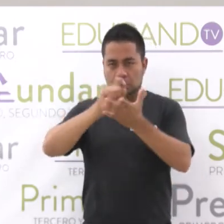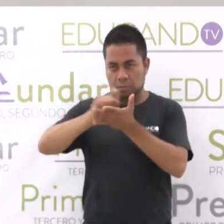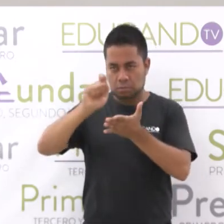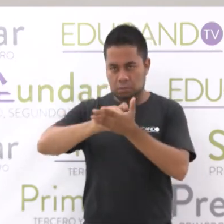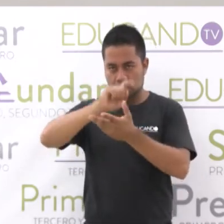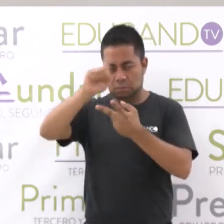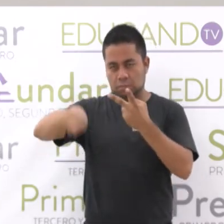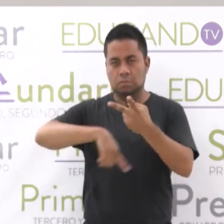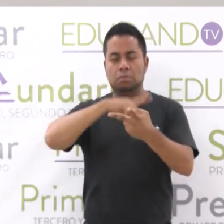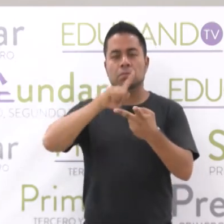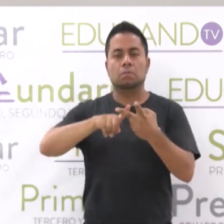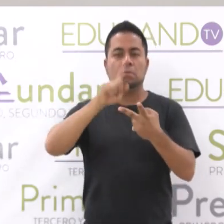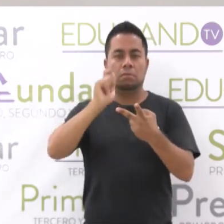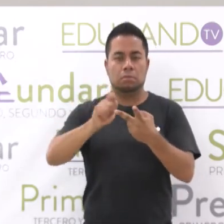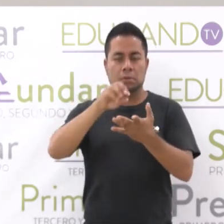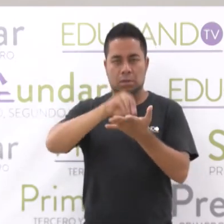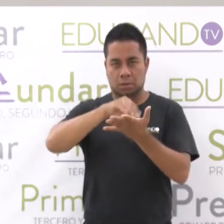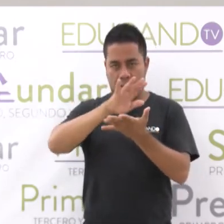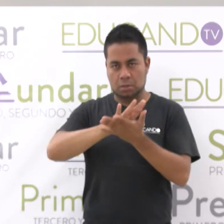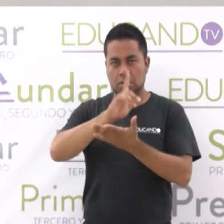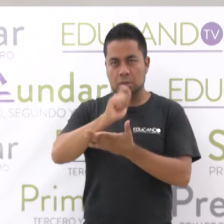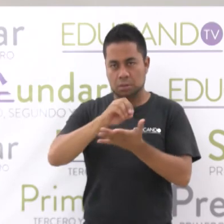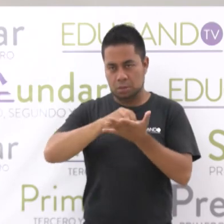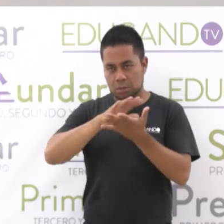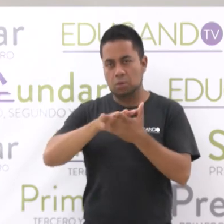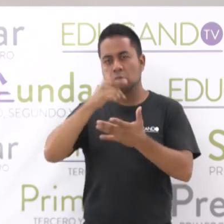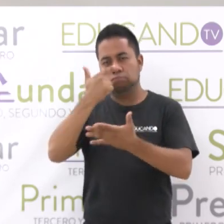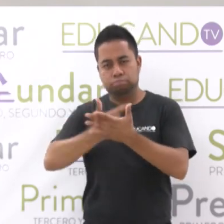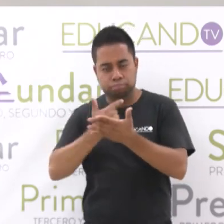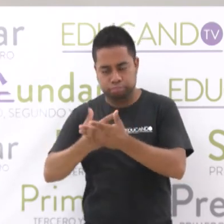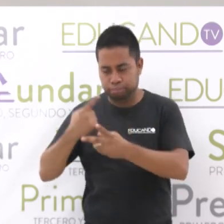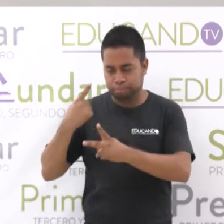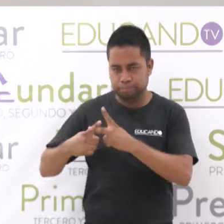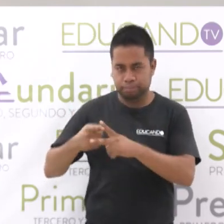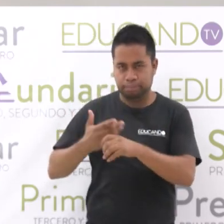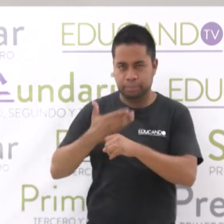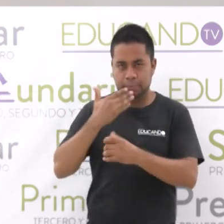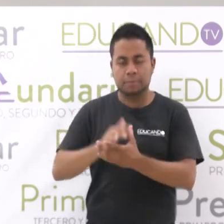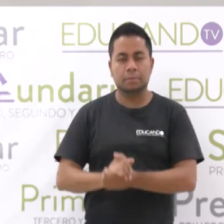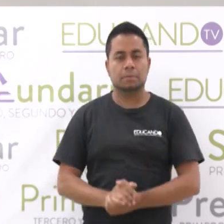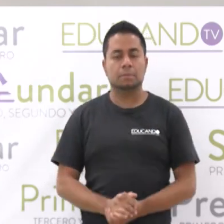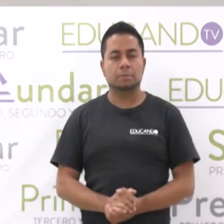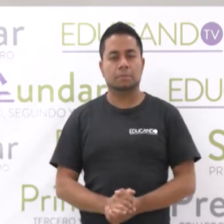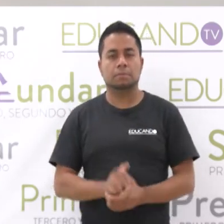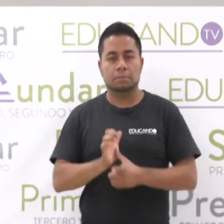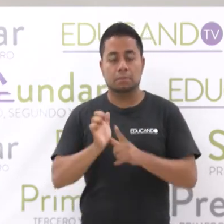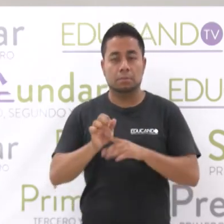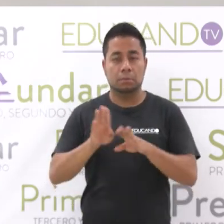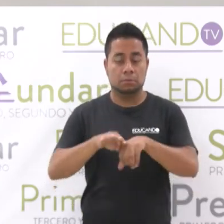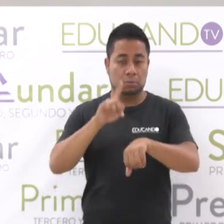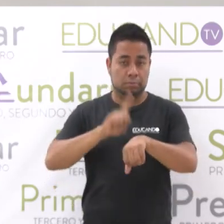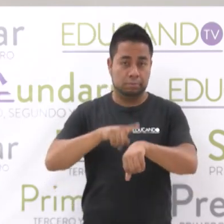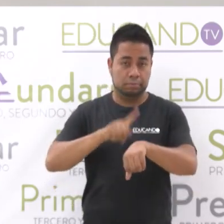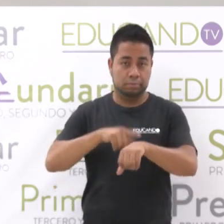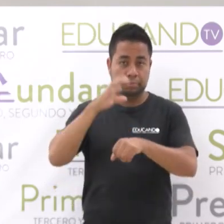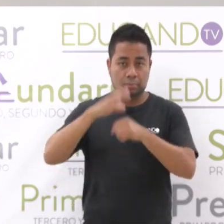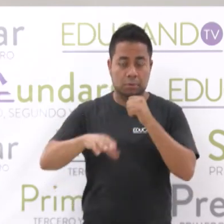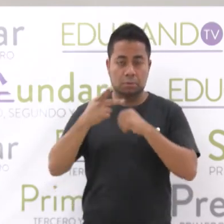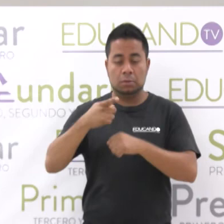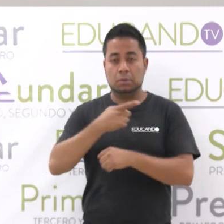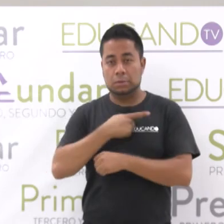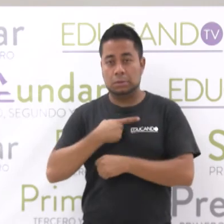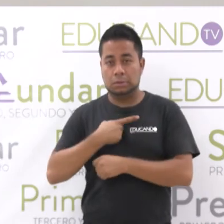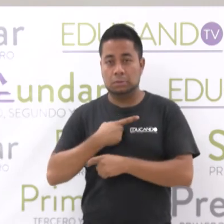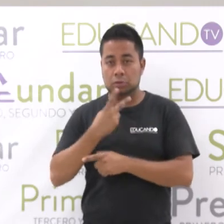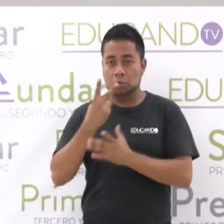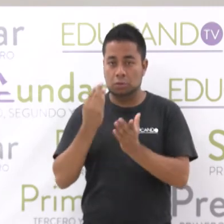el otro es los datos estadísticos. Muy bien, pues entonces se nos acaba el tiempo, pero hay que recapitular estas